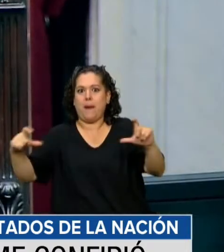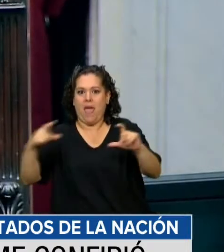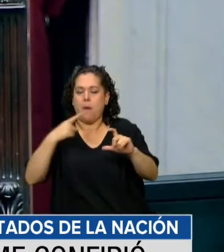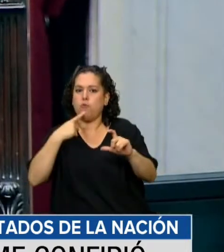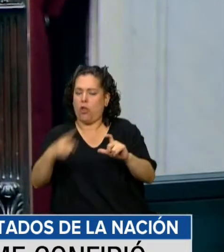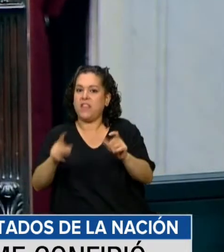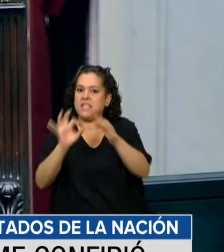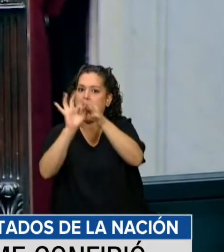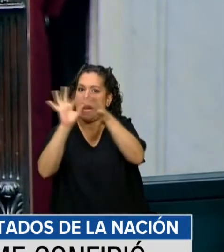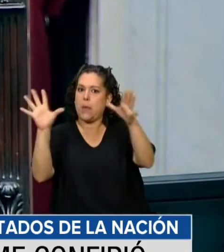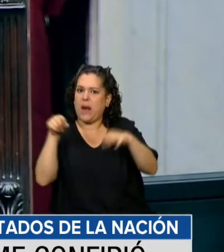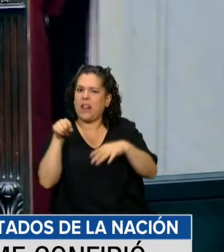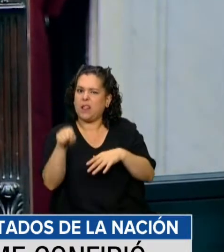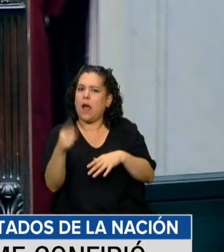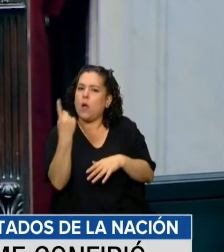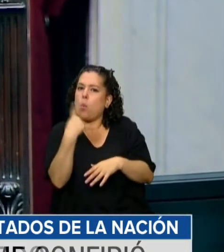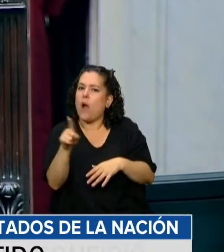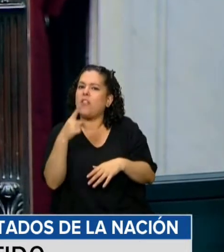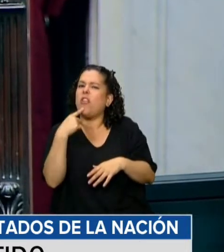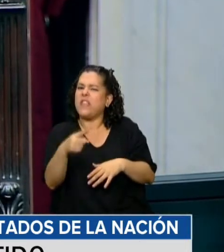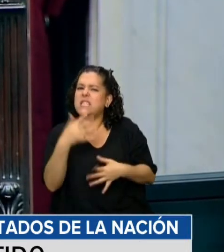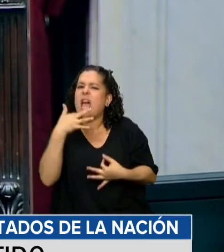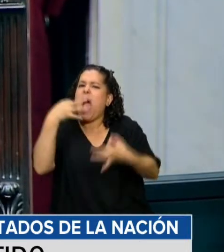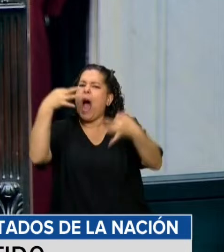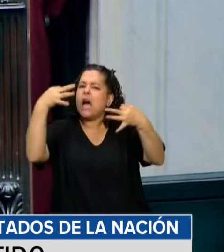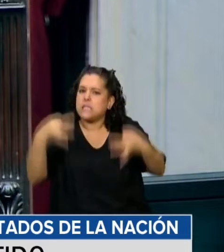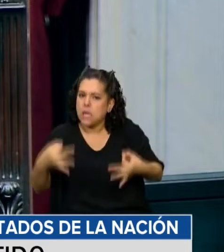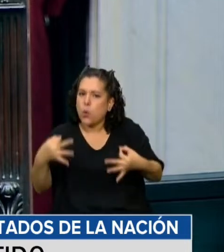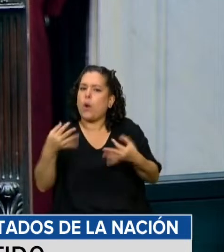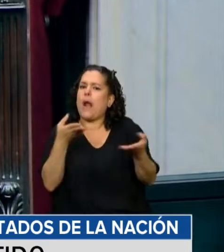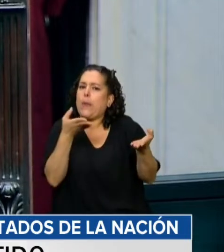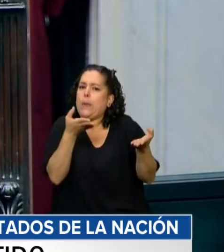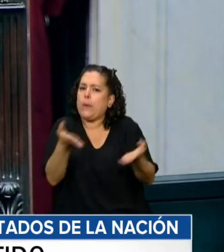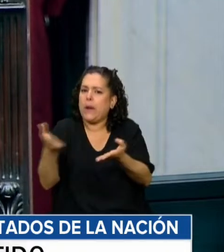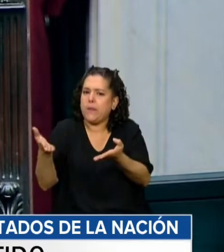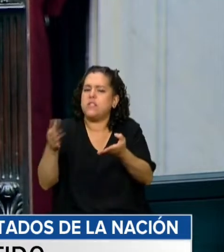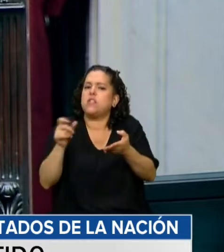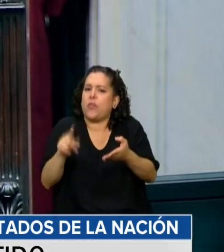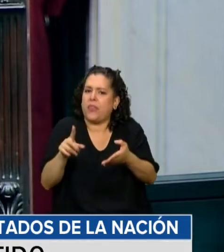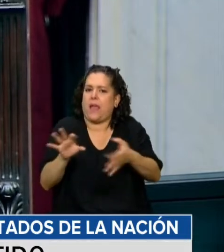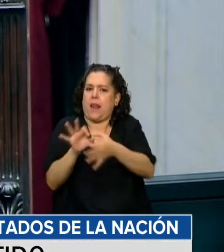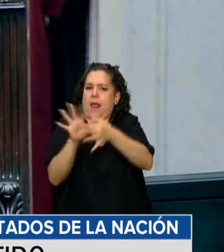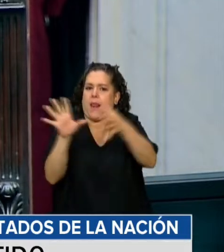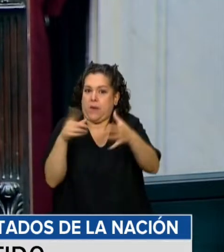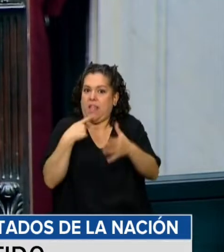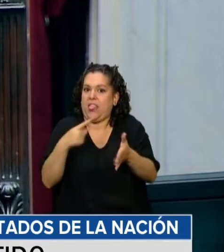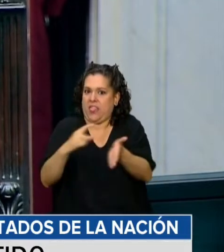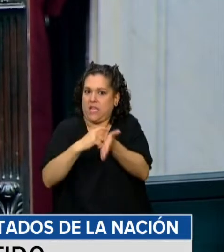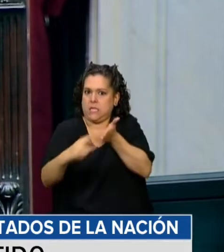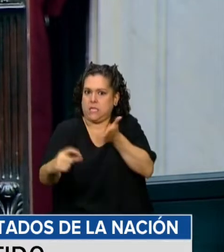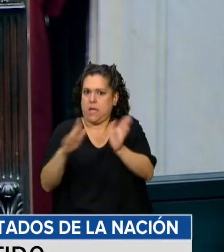parte, cuando dice asegurar los beneficios de la libertad.